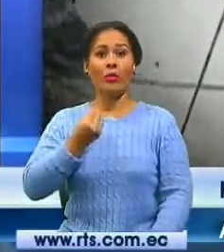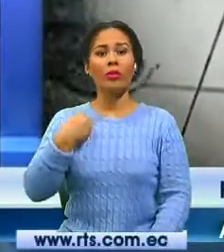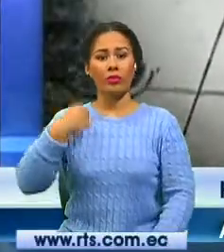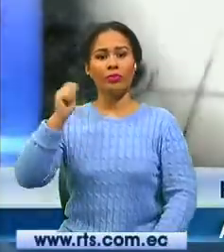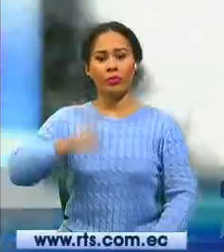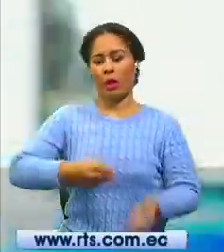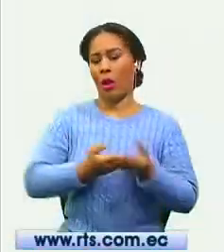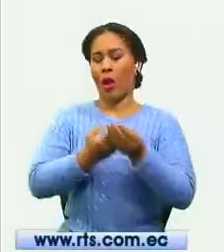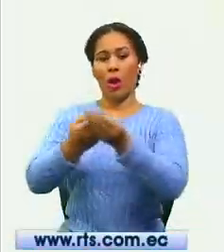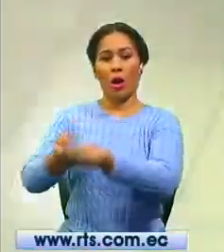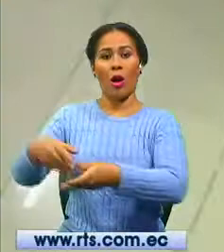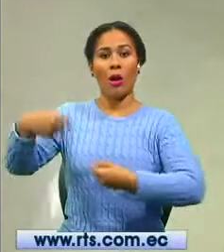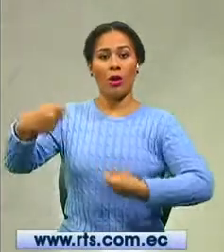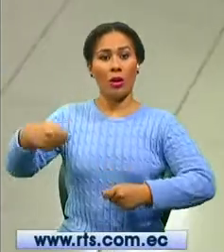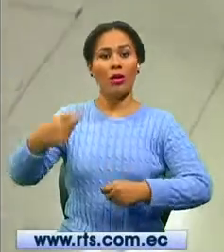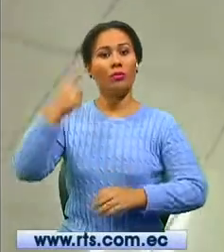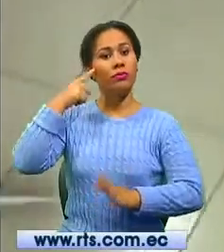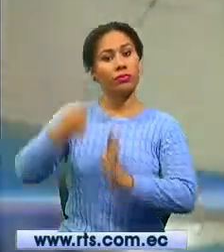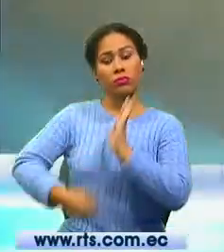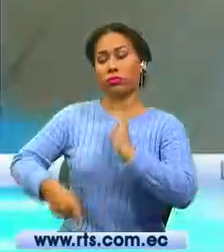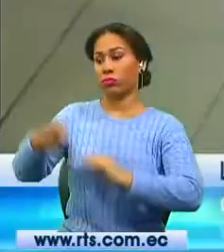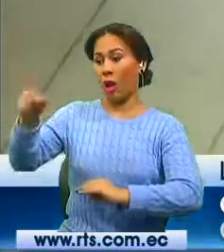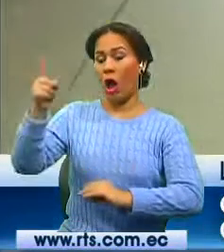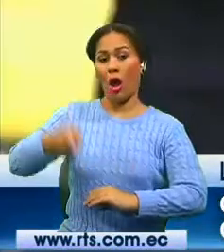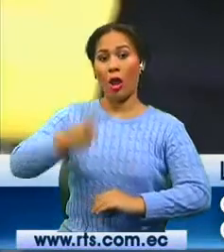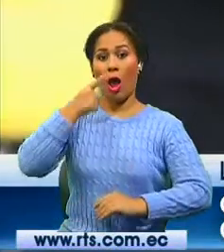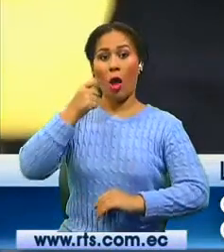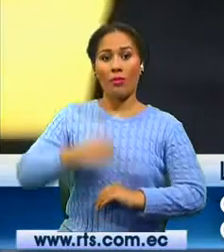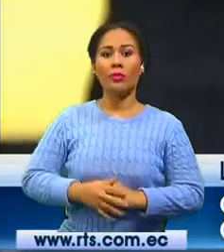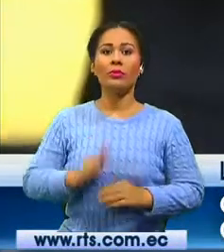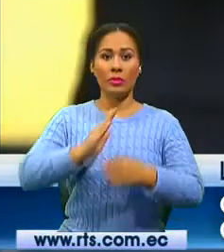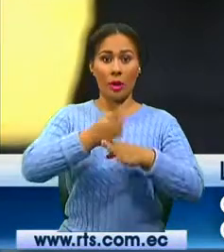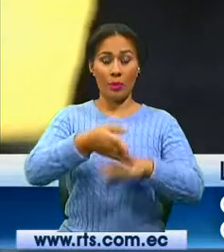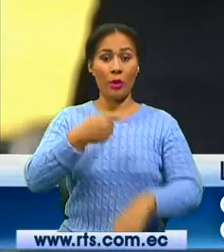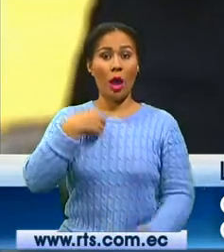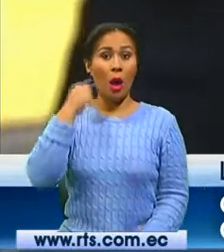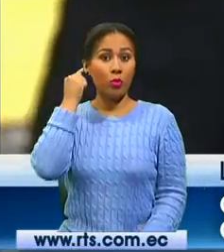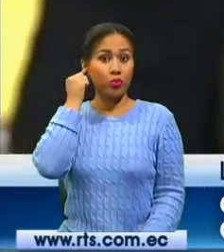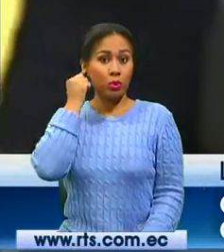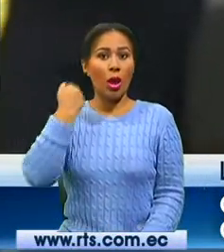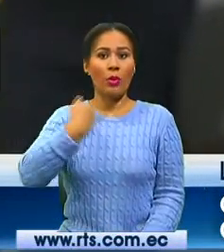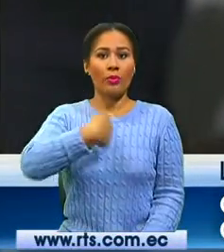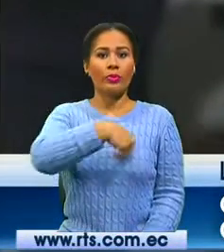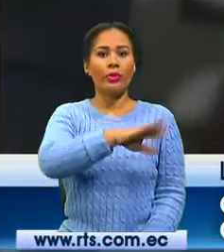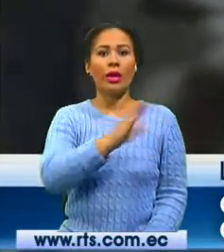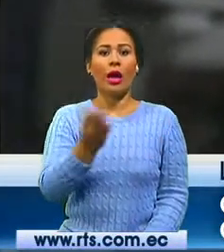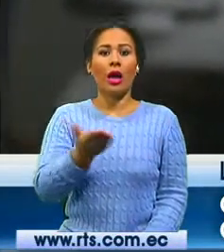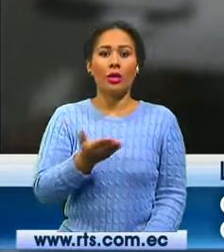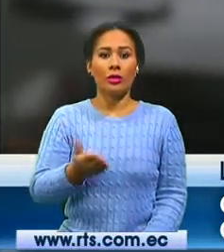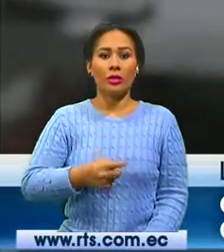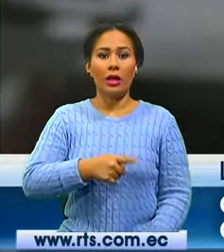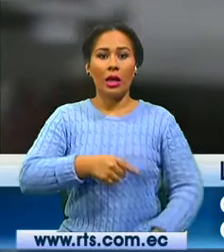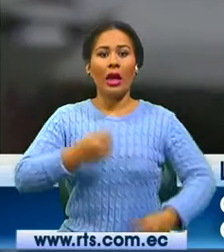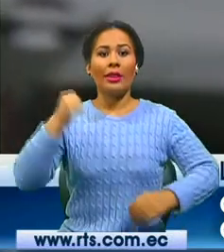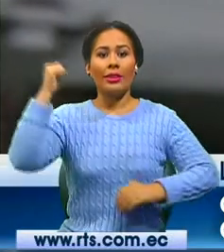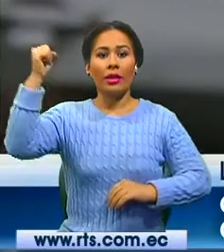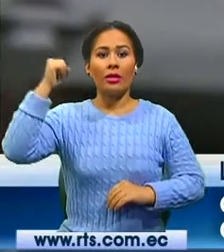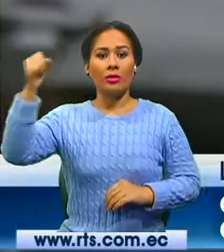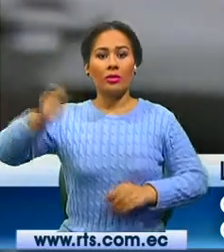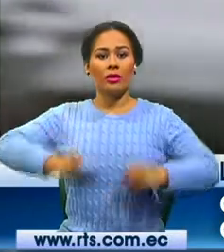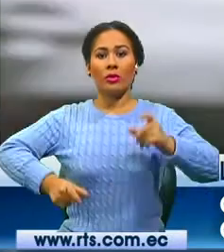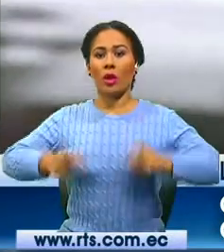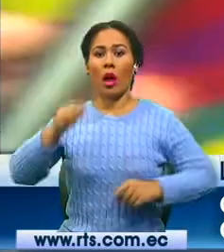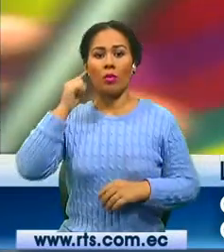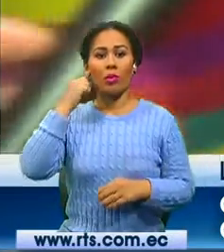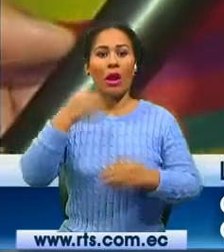boletas respectivas. Y ahí se fueron a la unidad de la violencia contra la mujer y la familia para que les hagan justicia, puertas